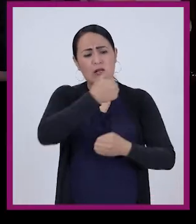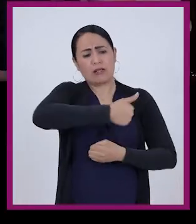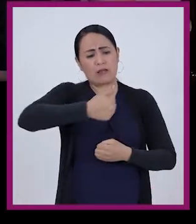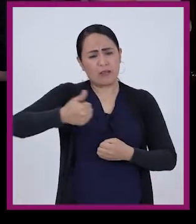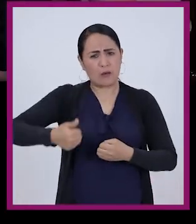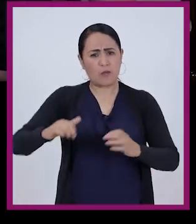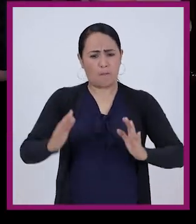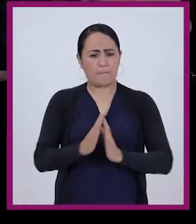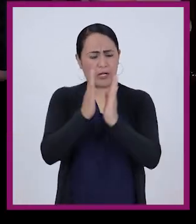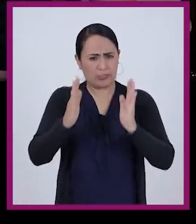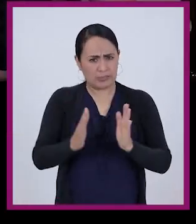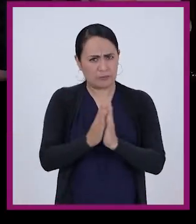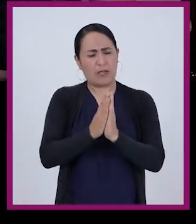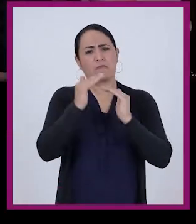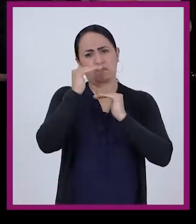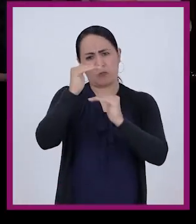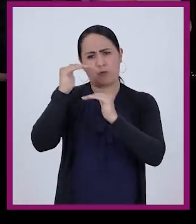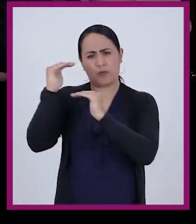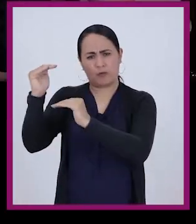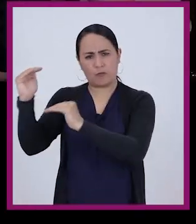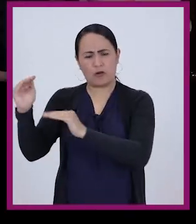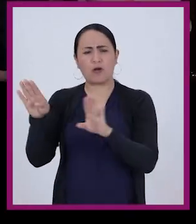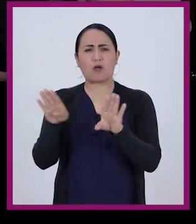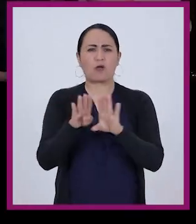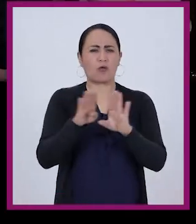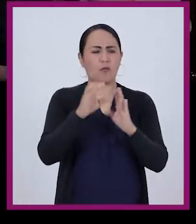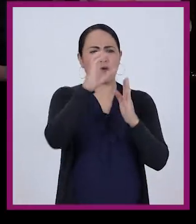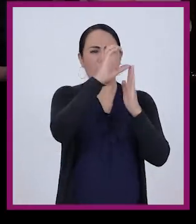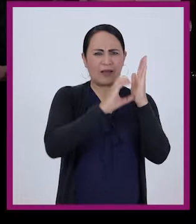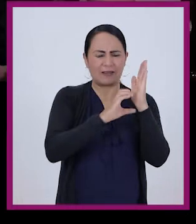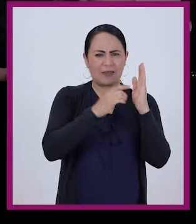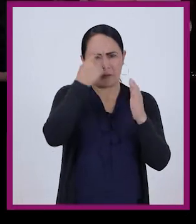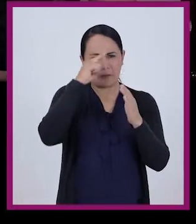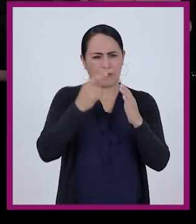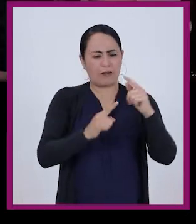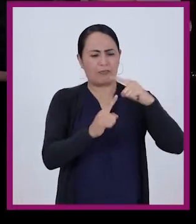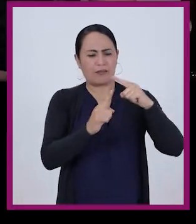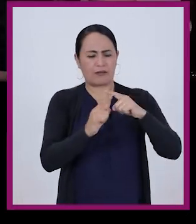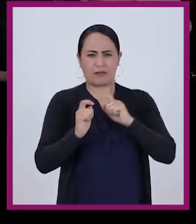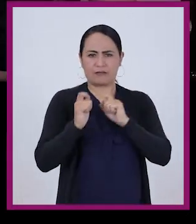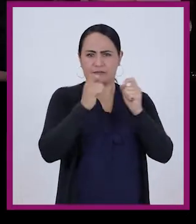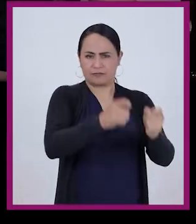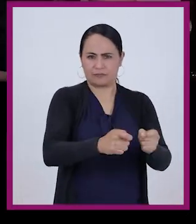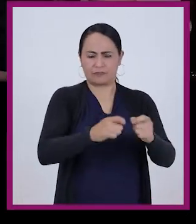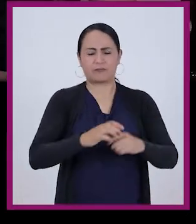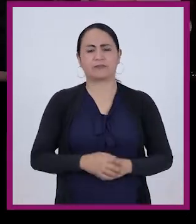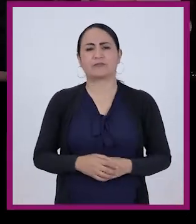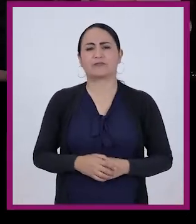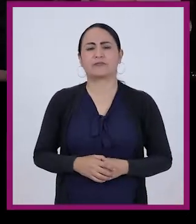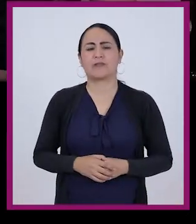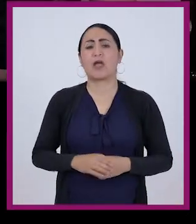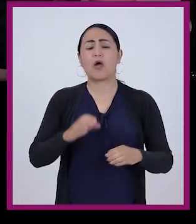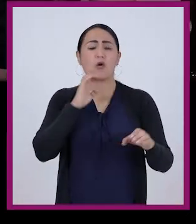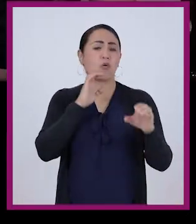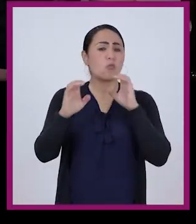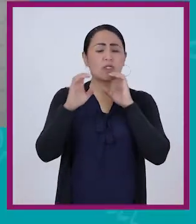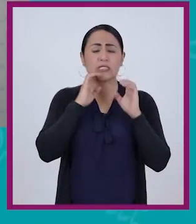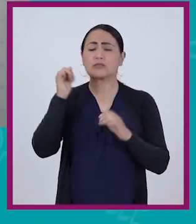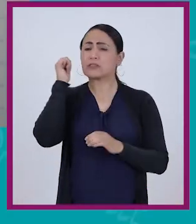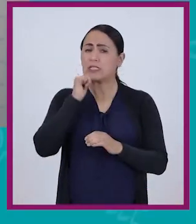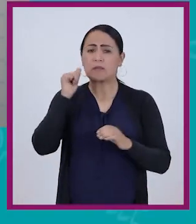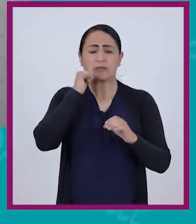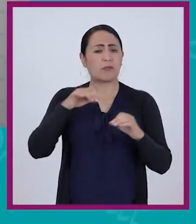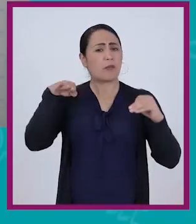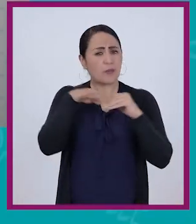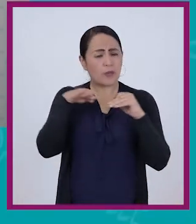así como ser prudente con las participaciones de cada uno. Es muy útil realizar un cronograma o calendario de entregas.